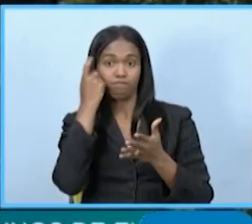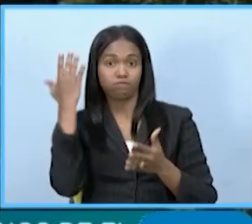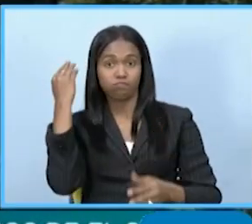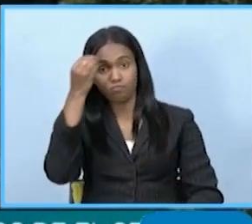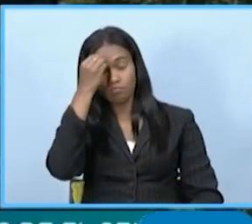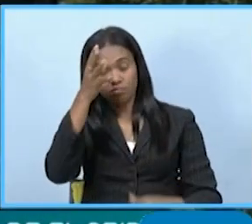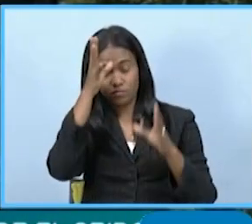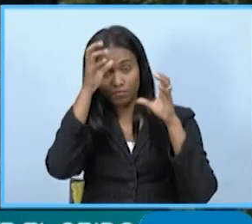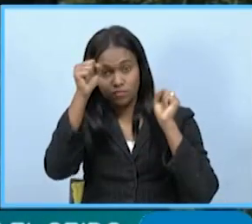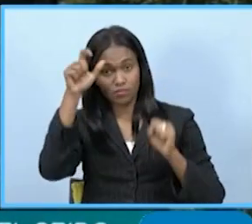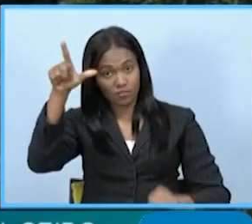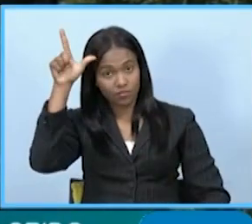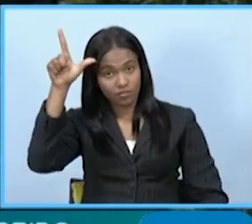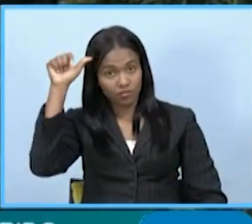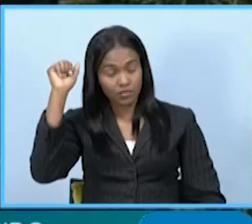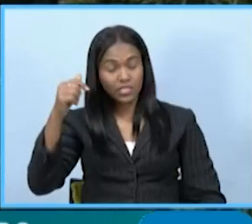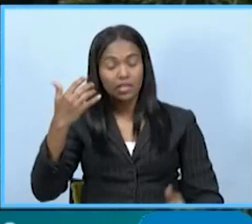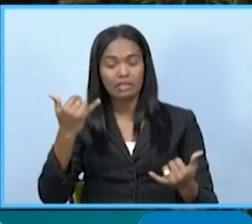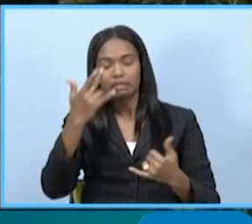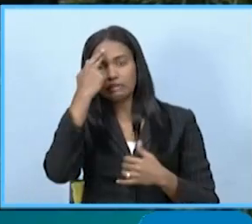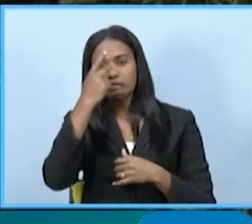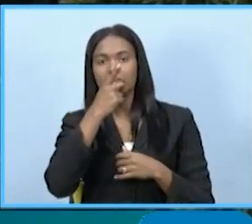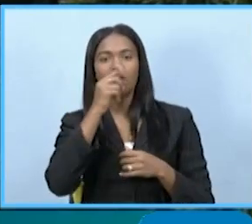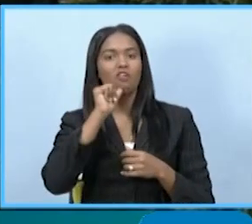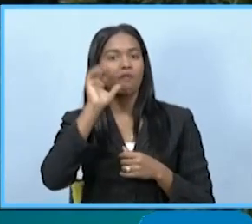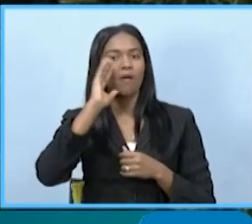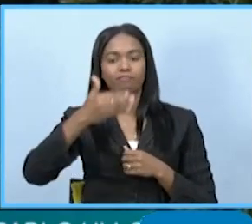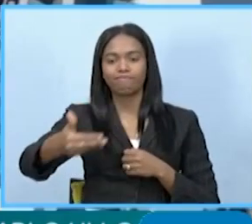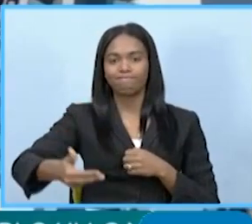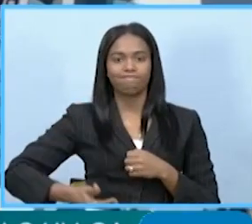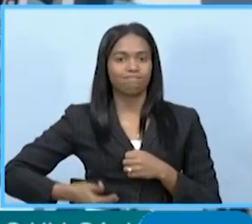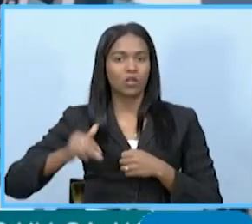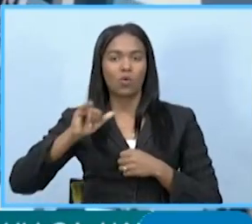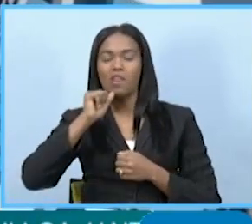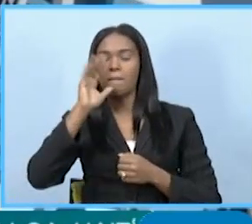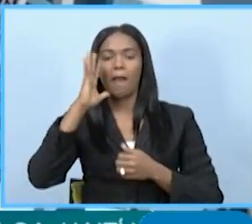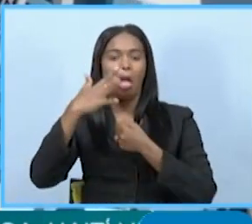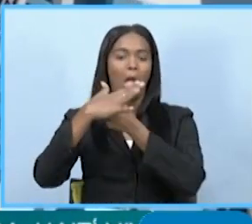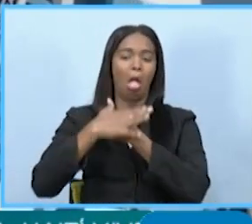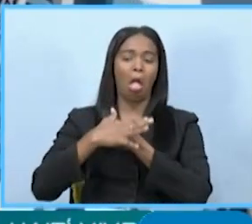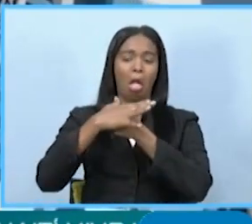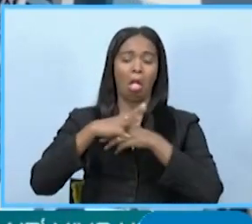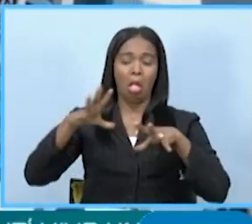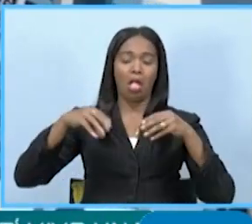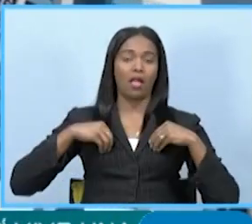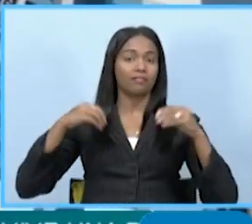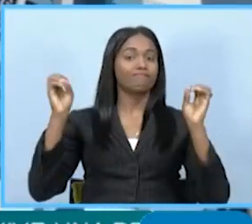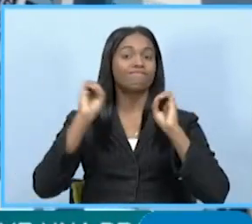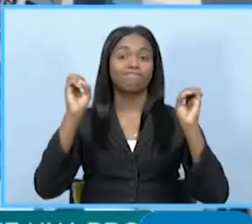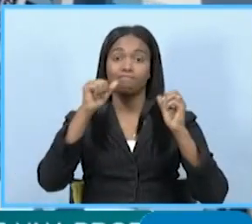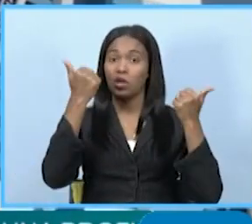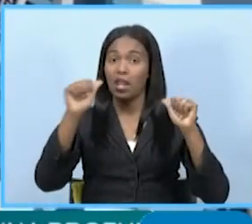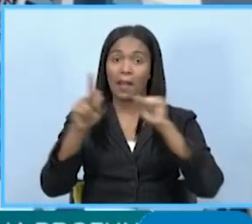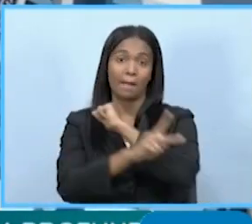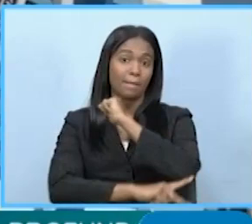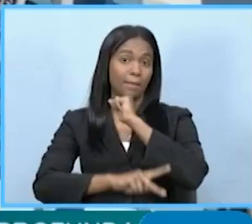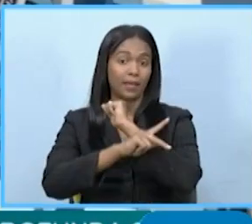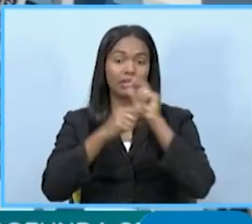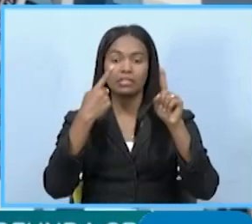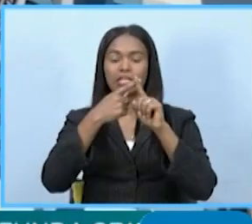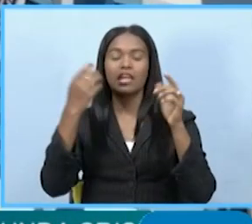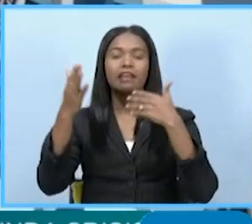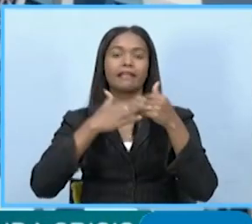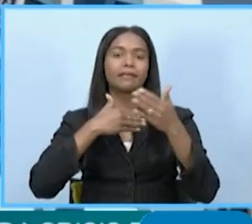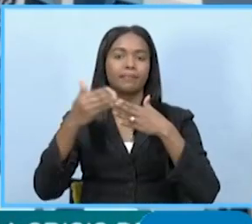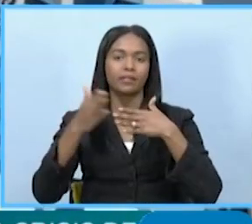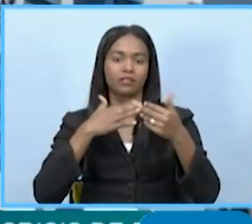dicho el presidente Abinader, el país no va a recibir ni aceptar presión internacional de ningún tipo, provenga de donde